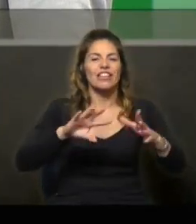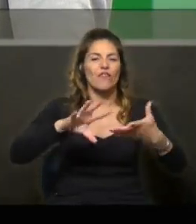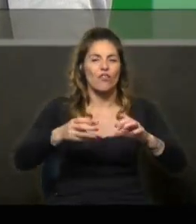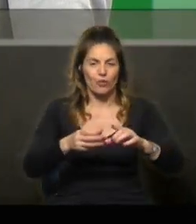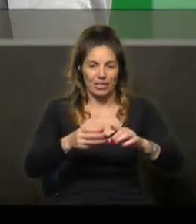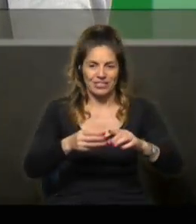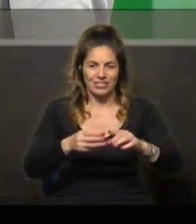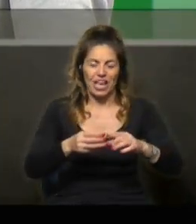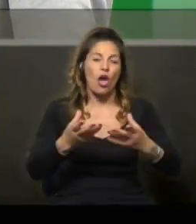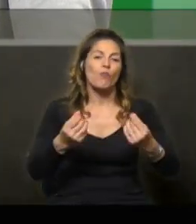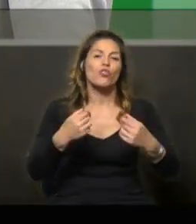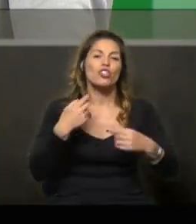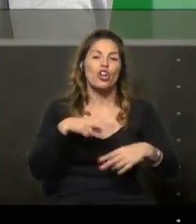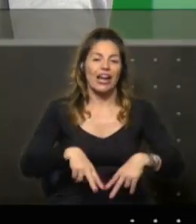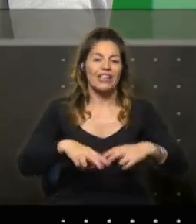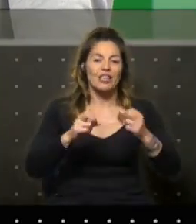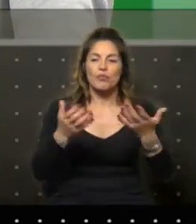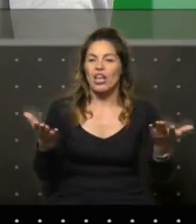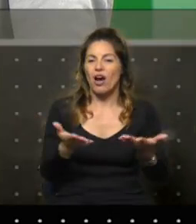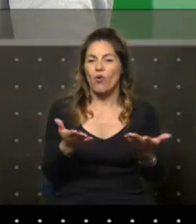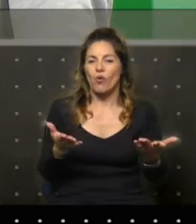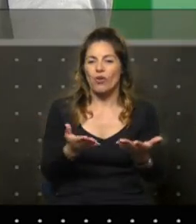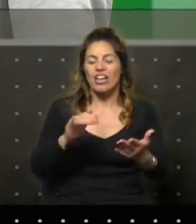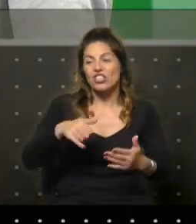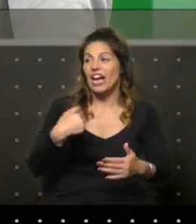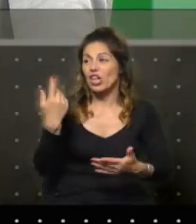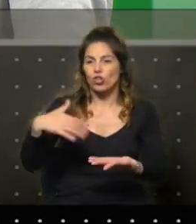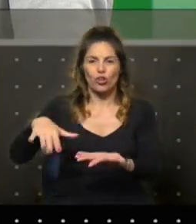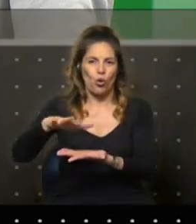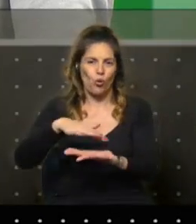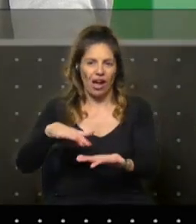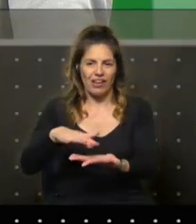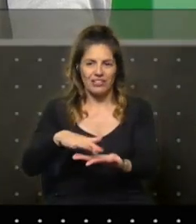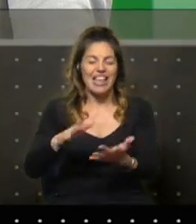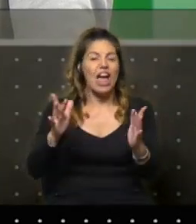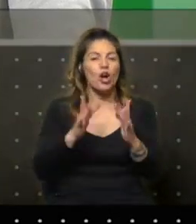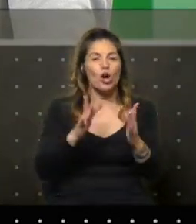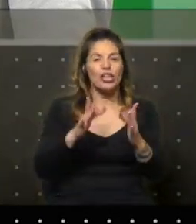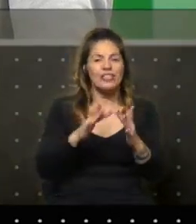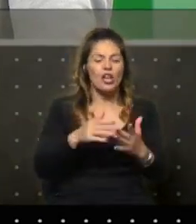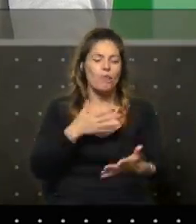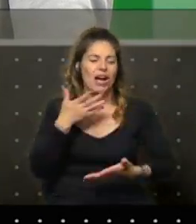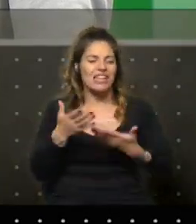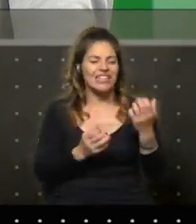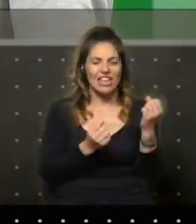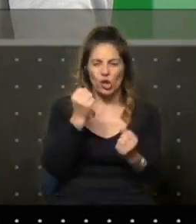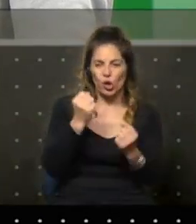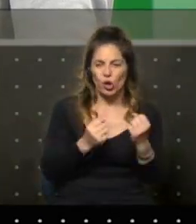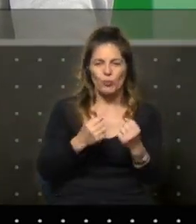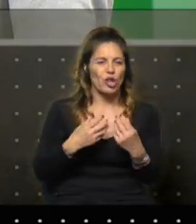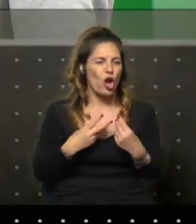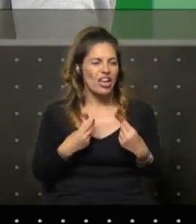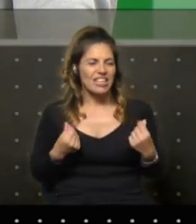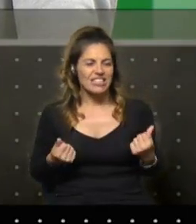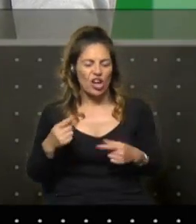y mucho de lo que estamos analizando acá ya está ocurriendo en otros lados esta conexión entre malestar económico la sensación